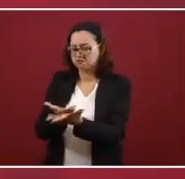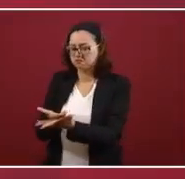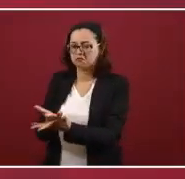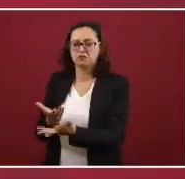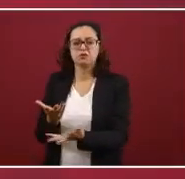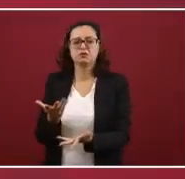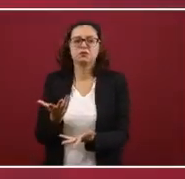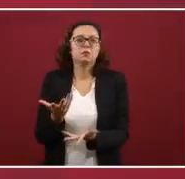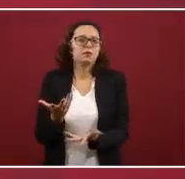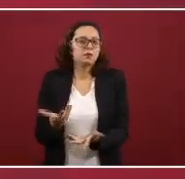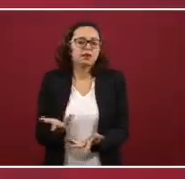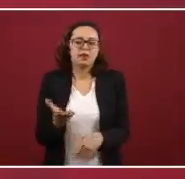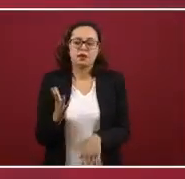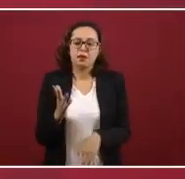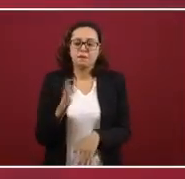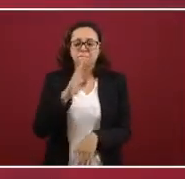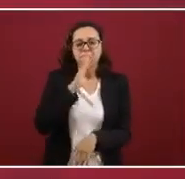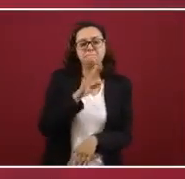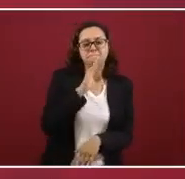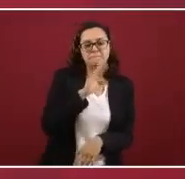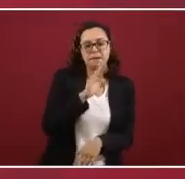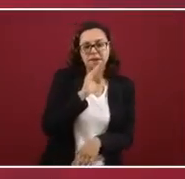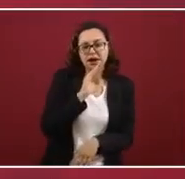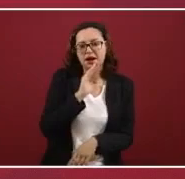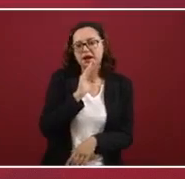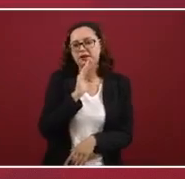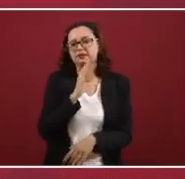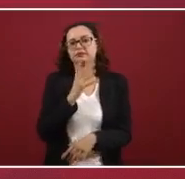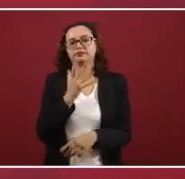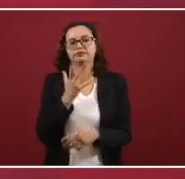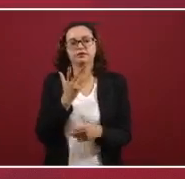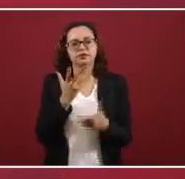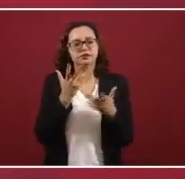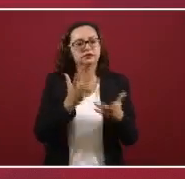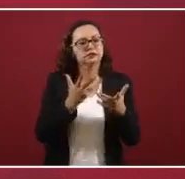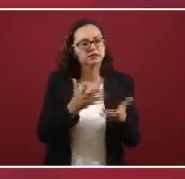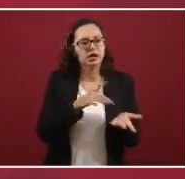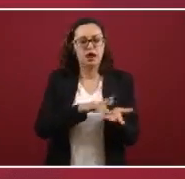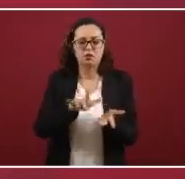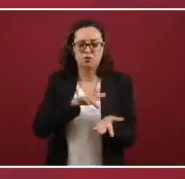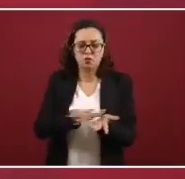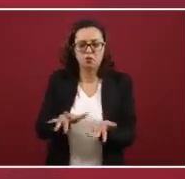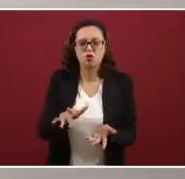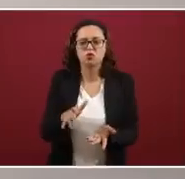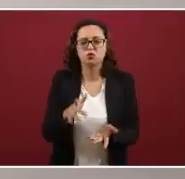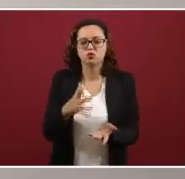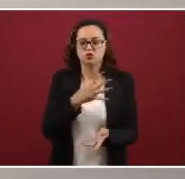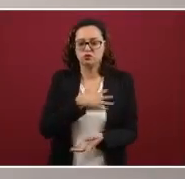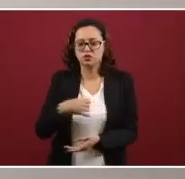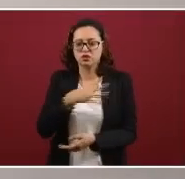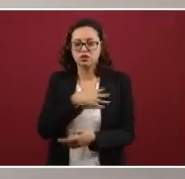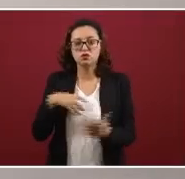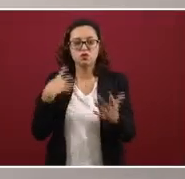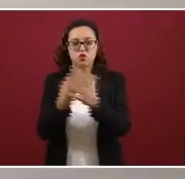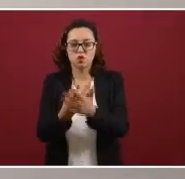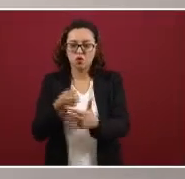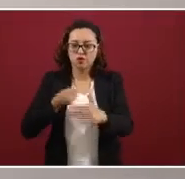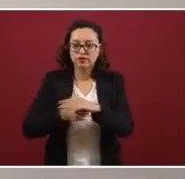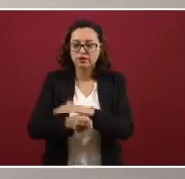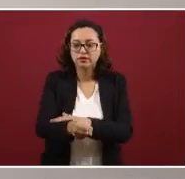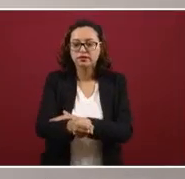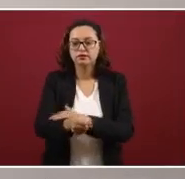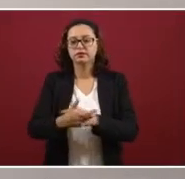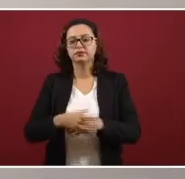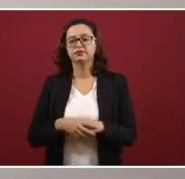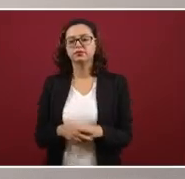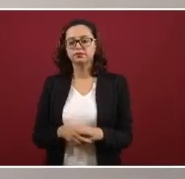desde las madres que vienen a pedir apoyo porque tienen a sus hijos presos,